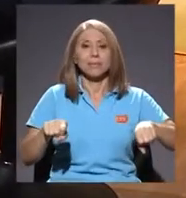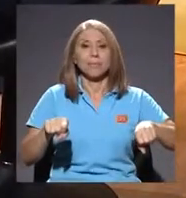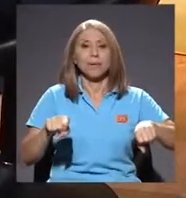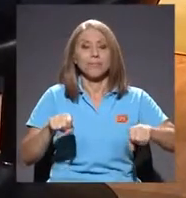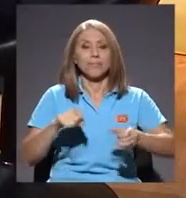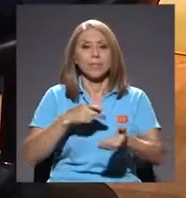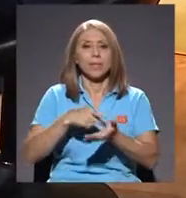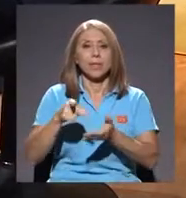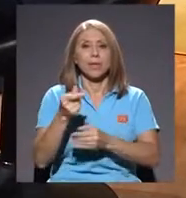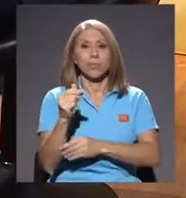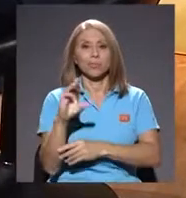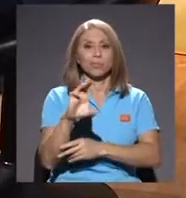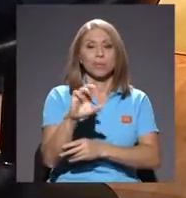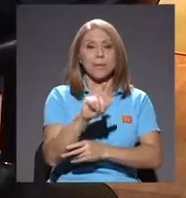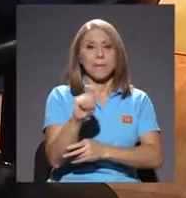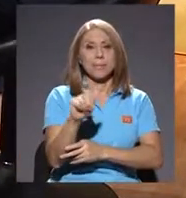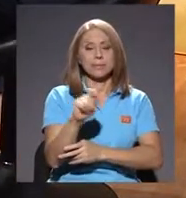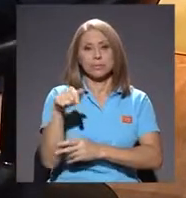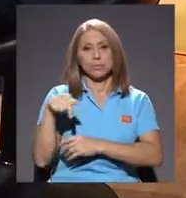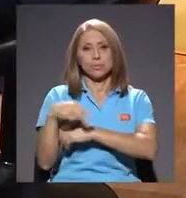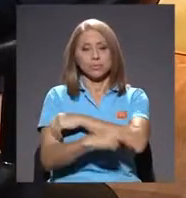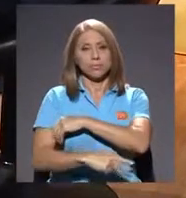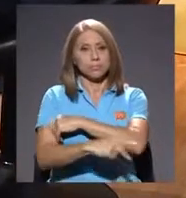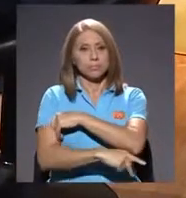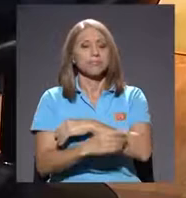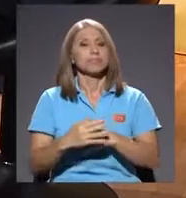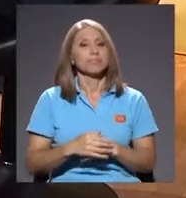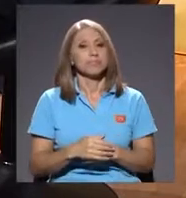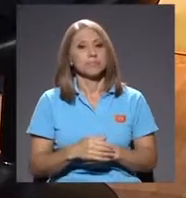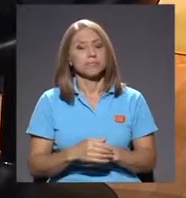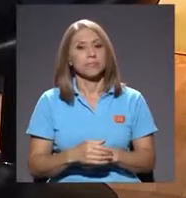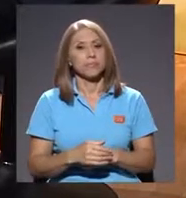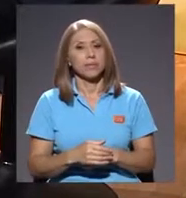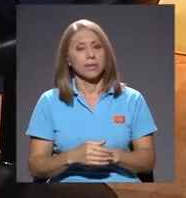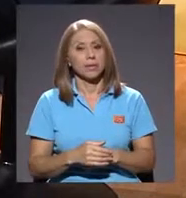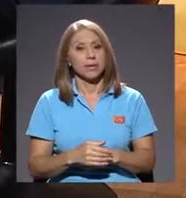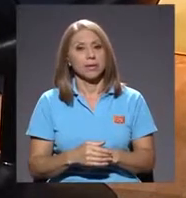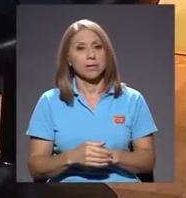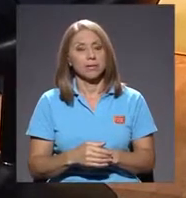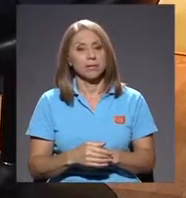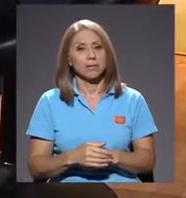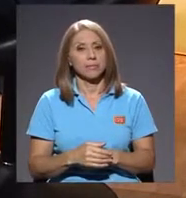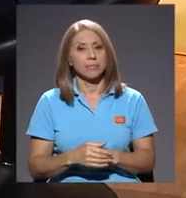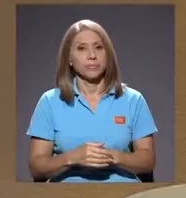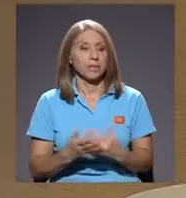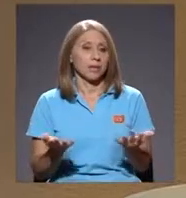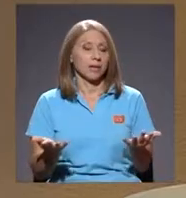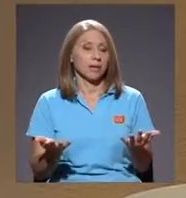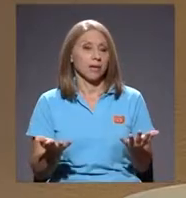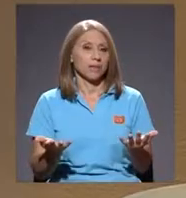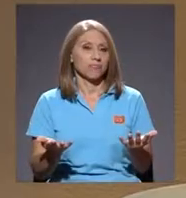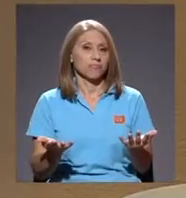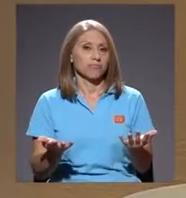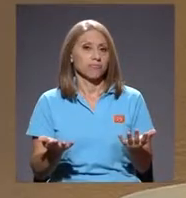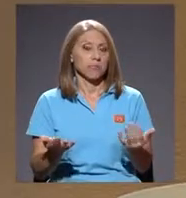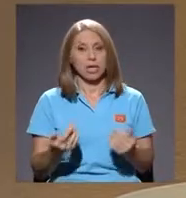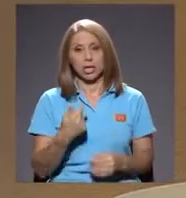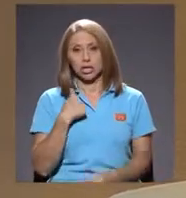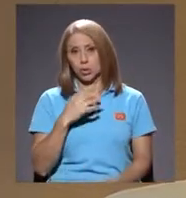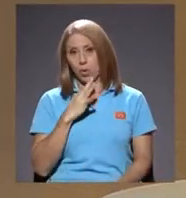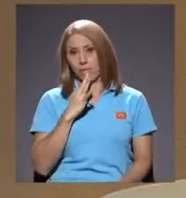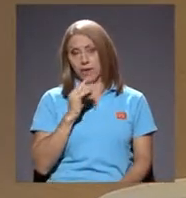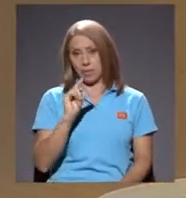pensiones de este país que de alguna manera de lo poco que te diré es